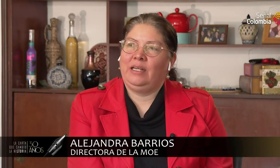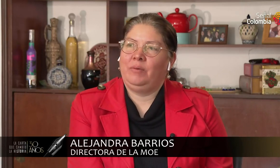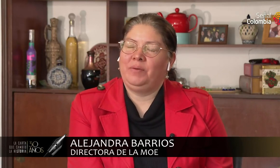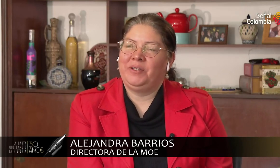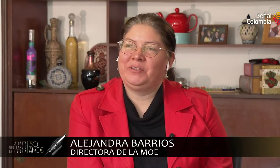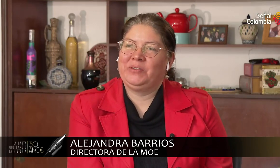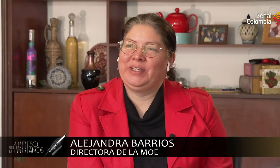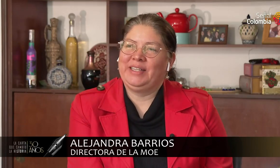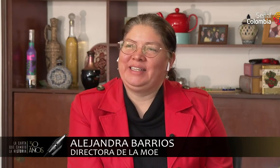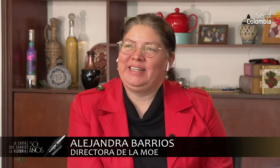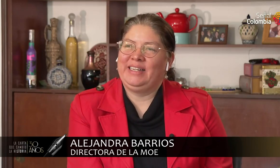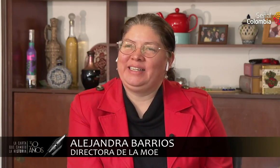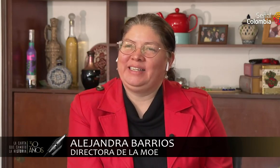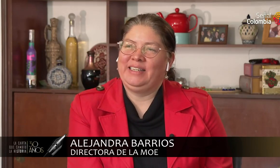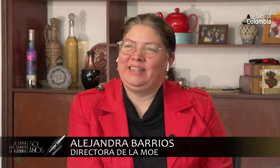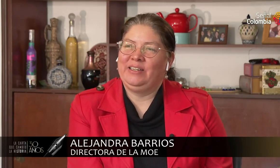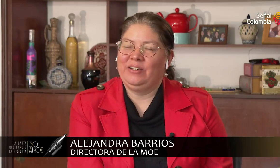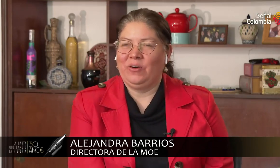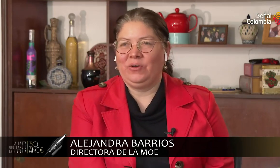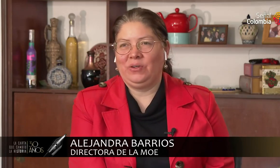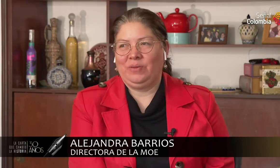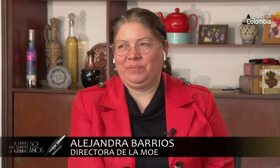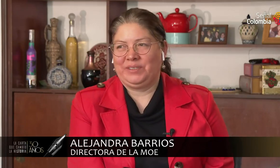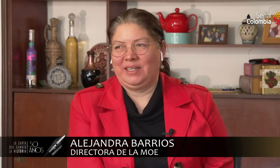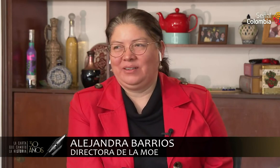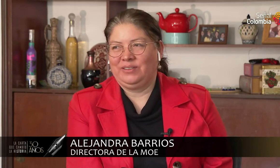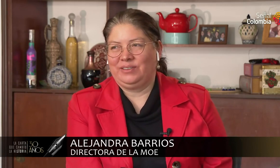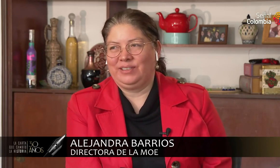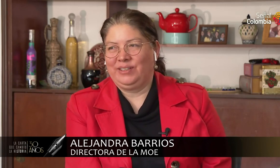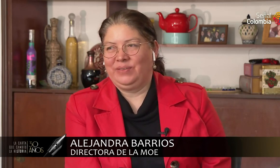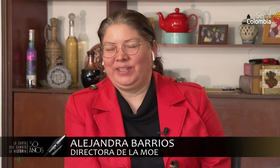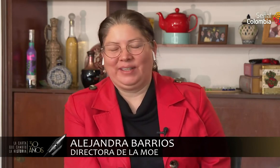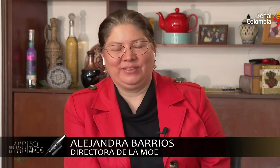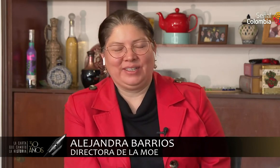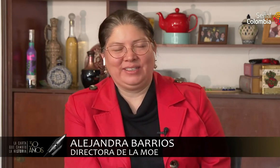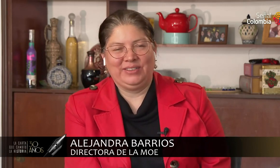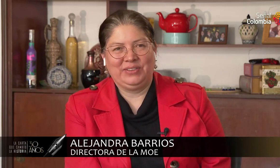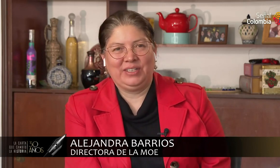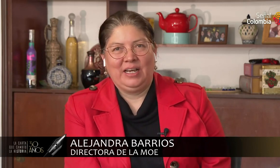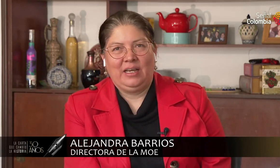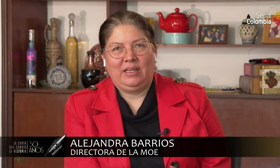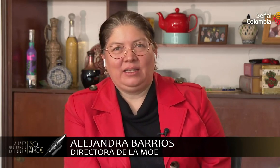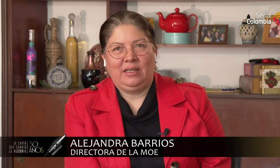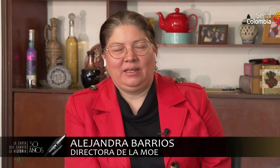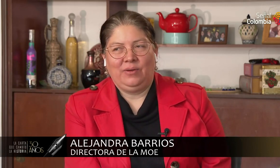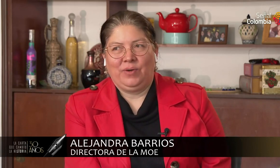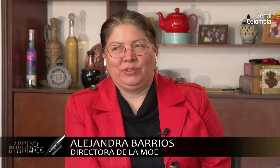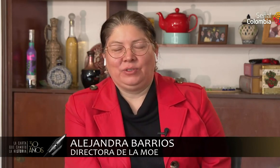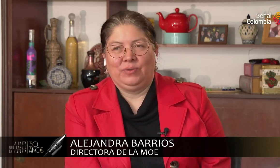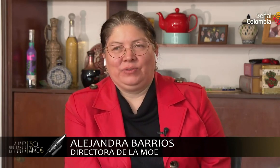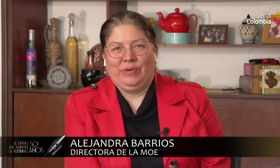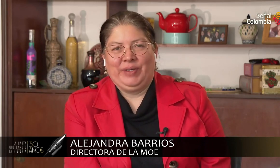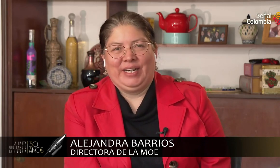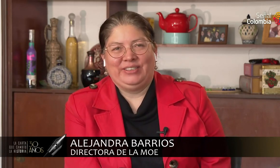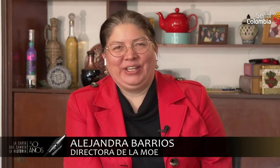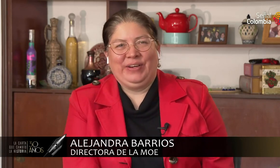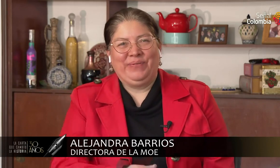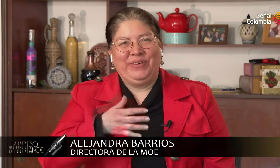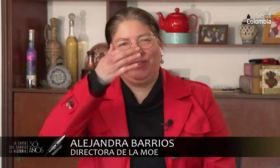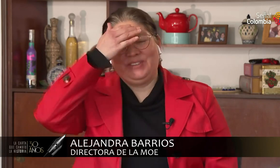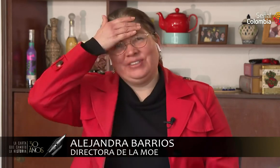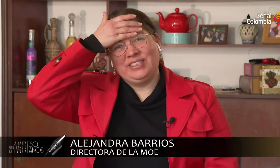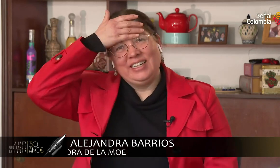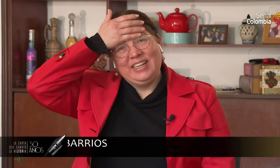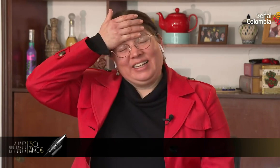cuando estaba en el movimiento estudiantil y hoy pues tengo 52 años y cuando yo volteo a mirar yo